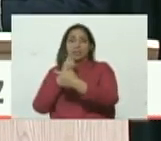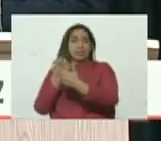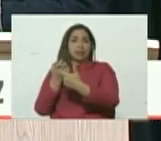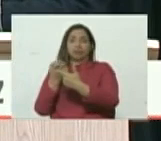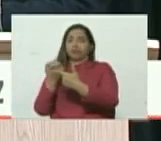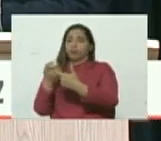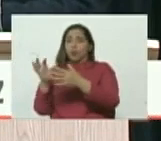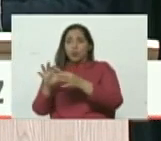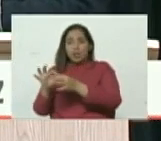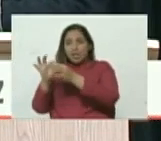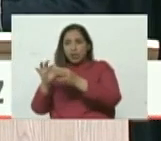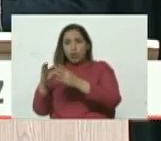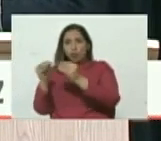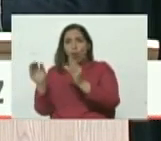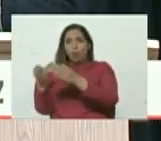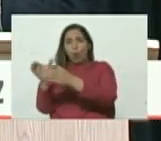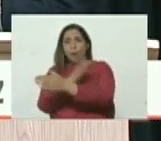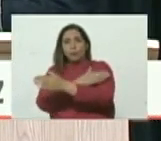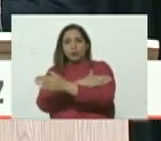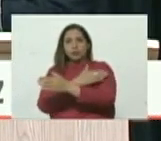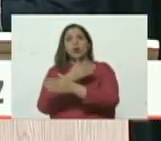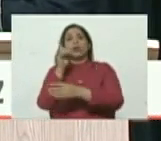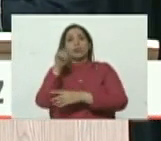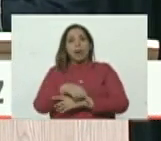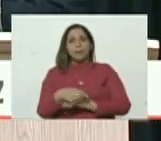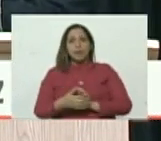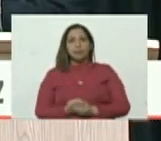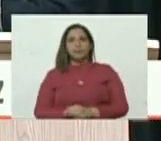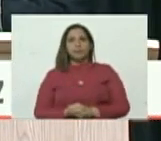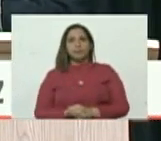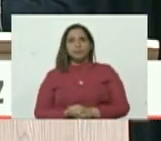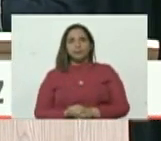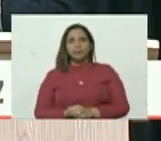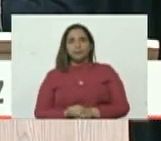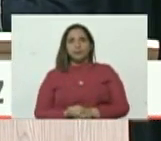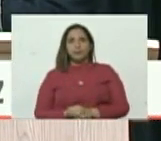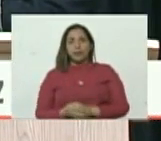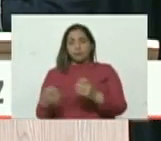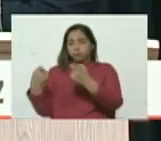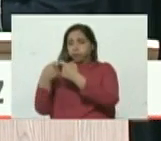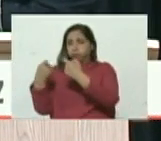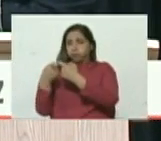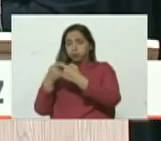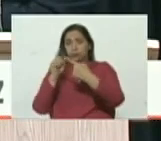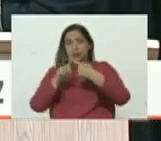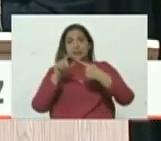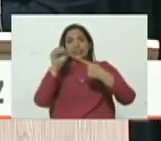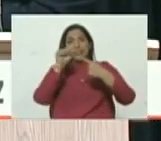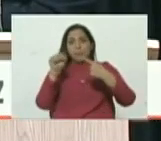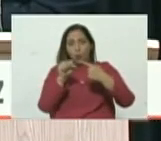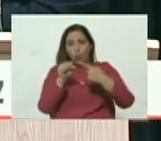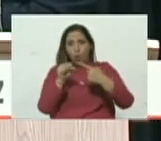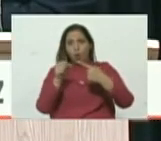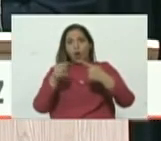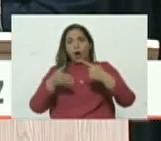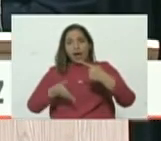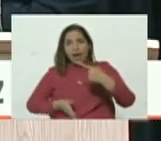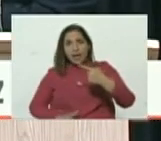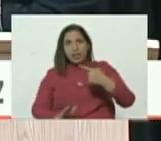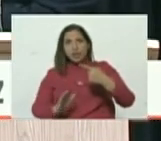de eso. Incluso se empiezan a notar rencillas entre alias Simón, el hijo de